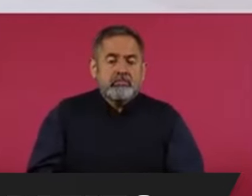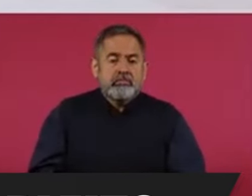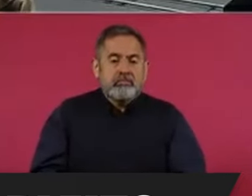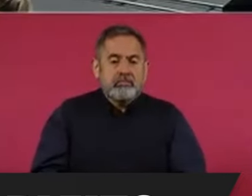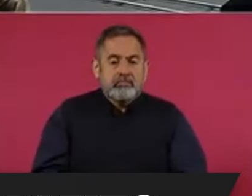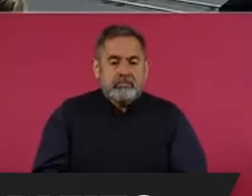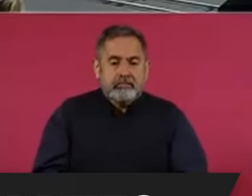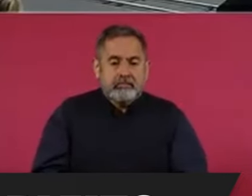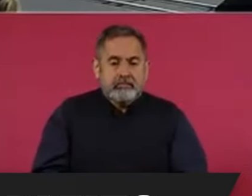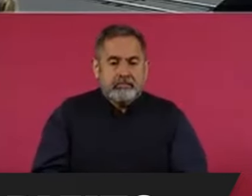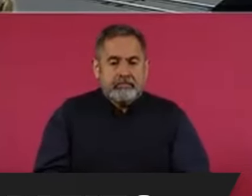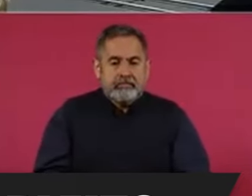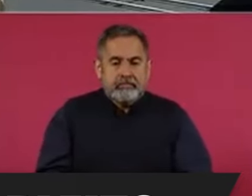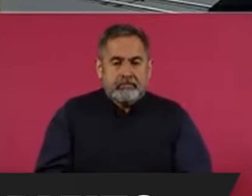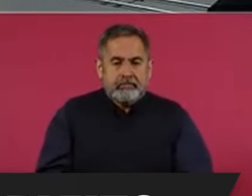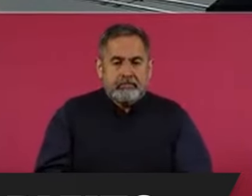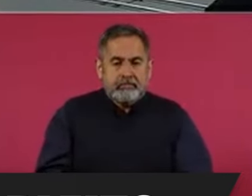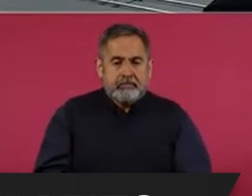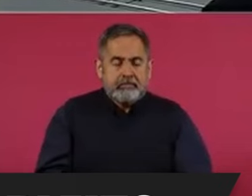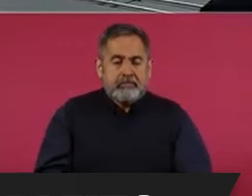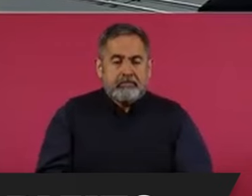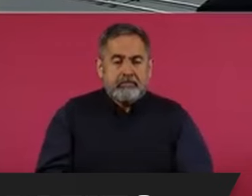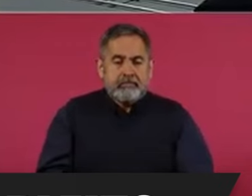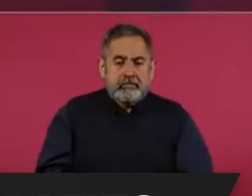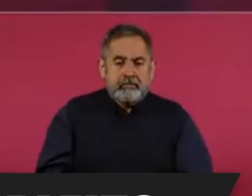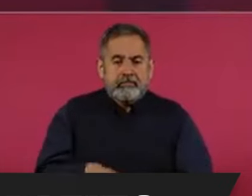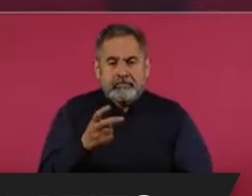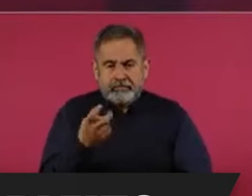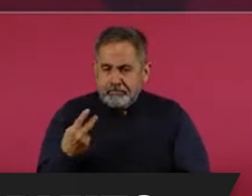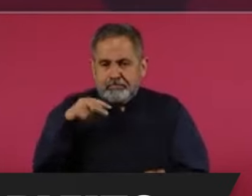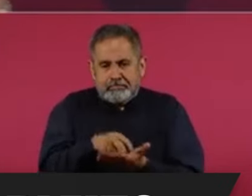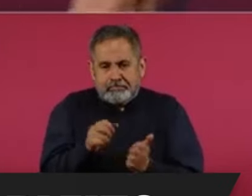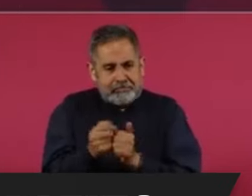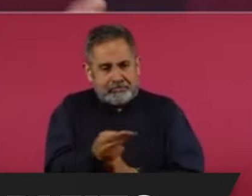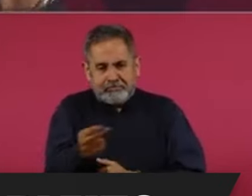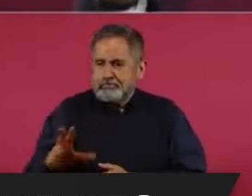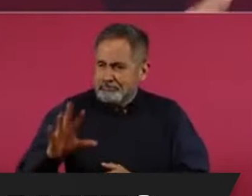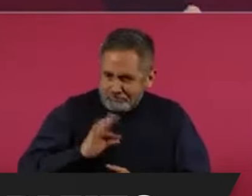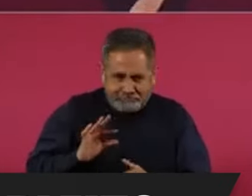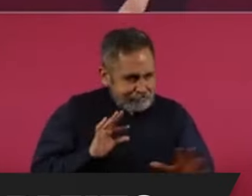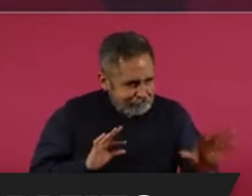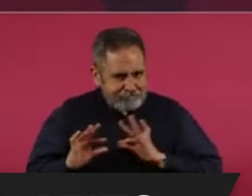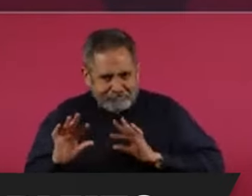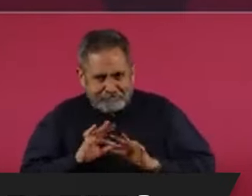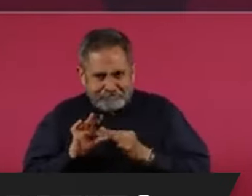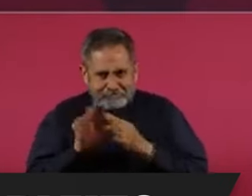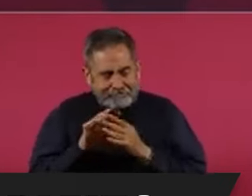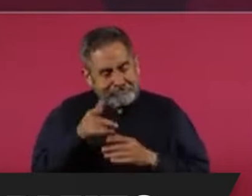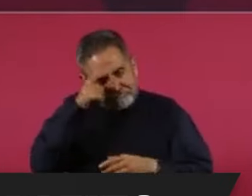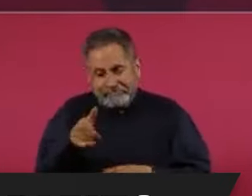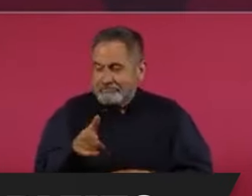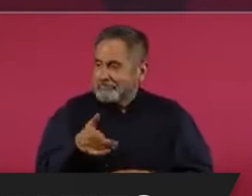es reciente, no es no es pasado. Por eso vengo aquí con ustedes, porque ustedes son los que me ponen al